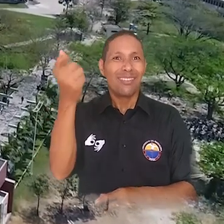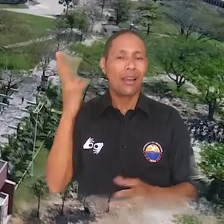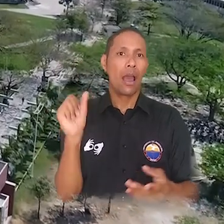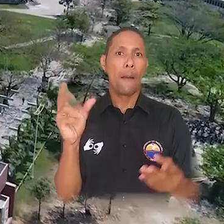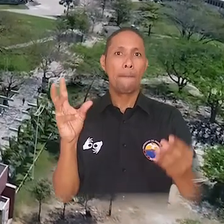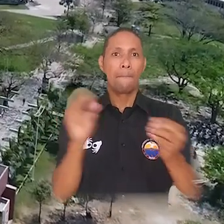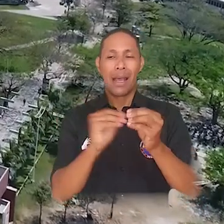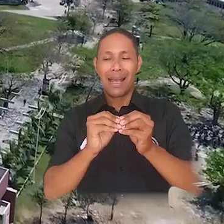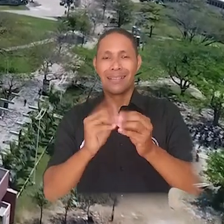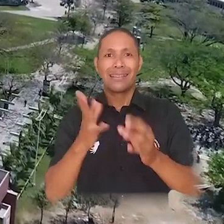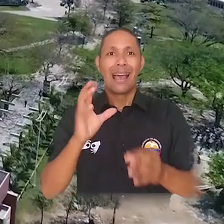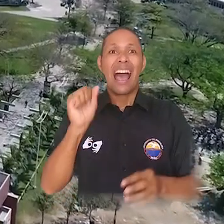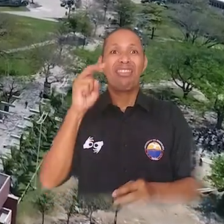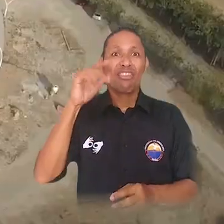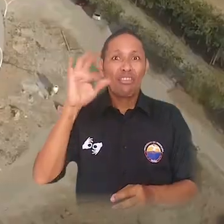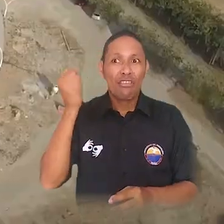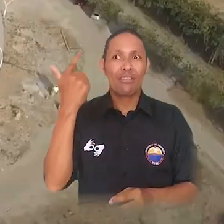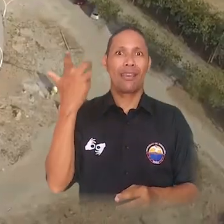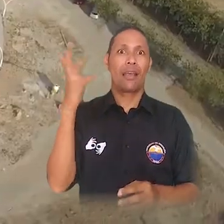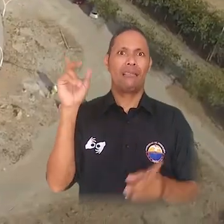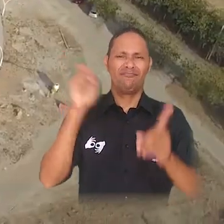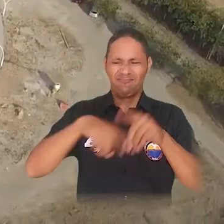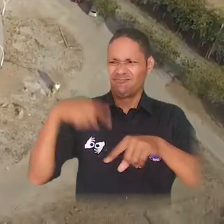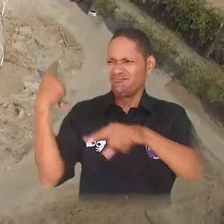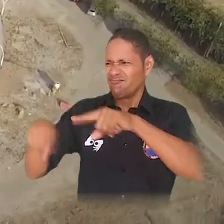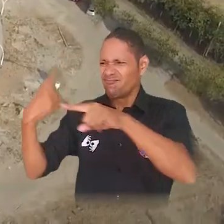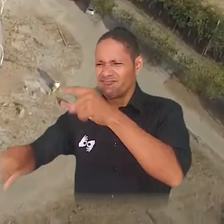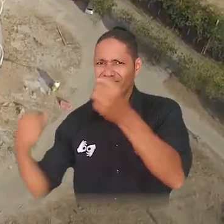de Antioquia, institución universitaria.